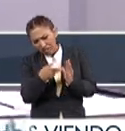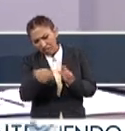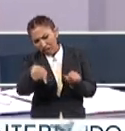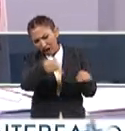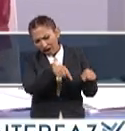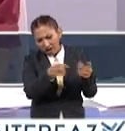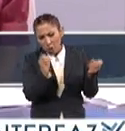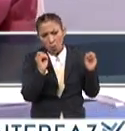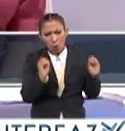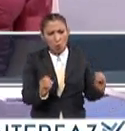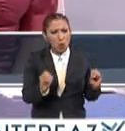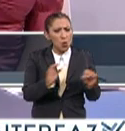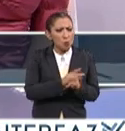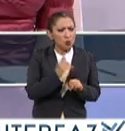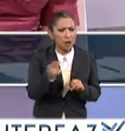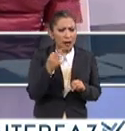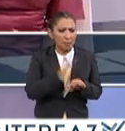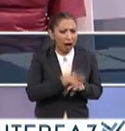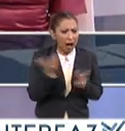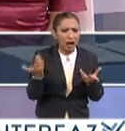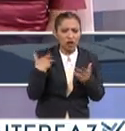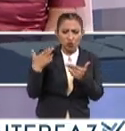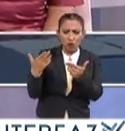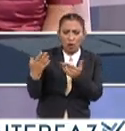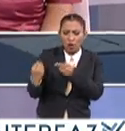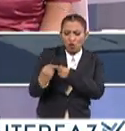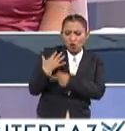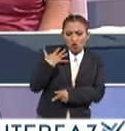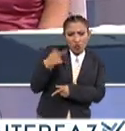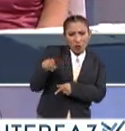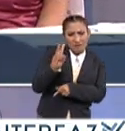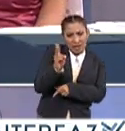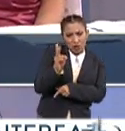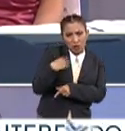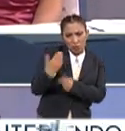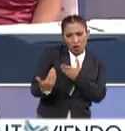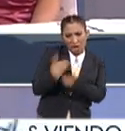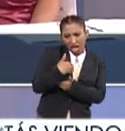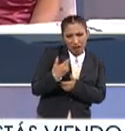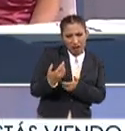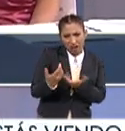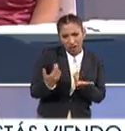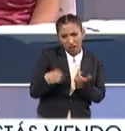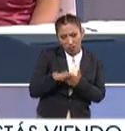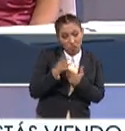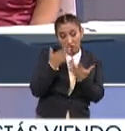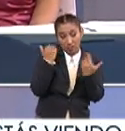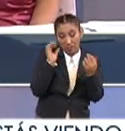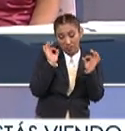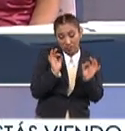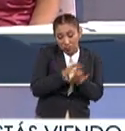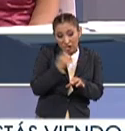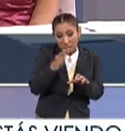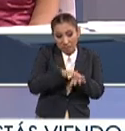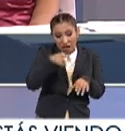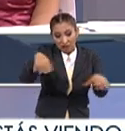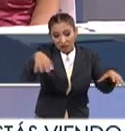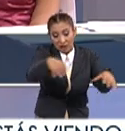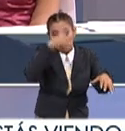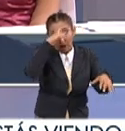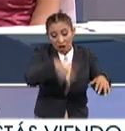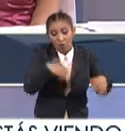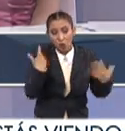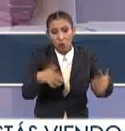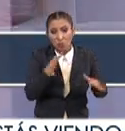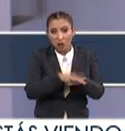prevalente aquí o porque seamos más susceptibles a este virus. Nosotros no se sabe bien por qué, pero México es uno